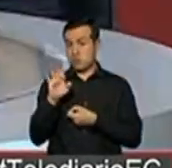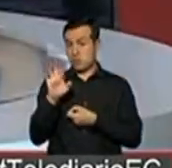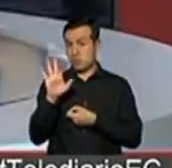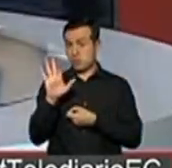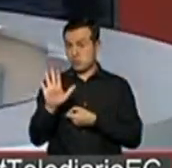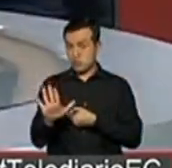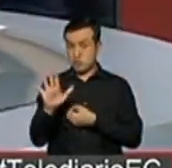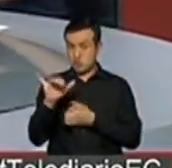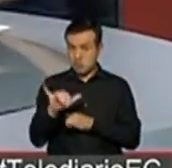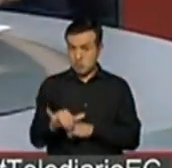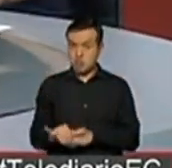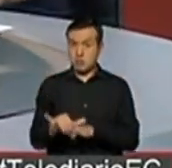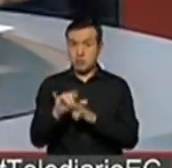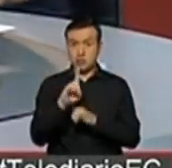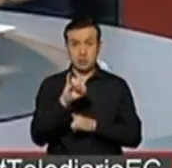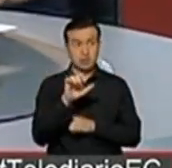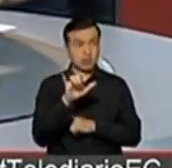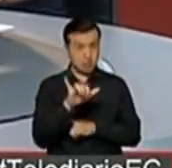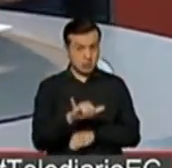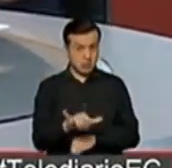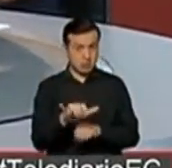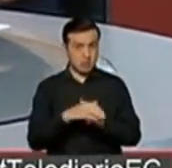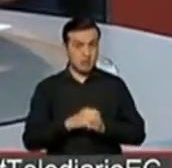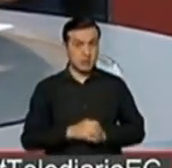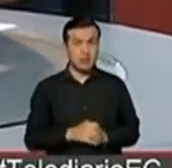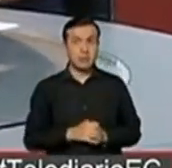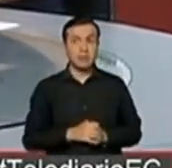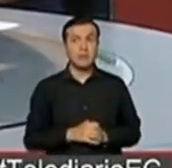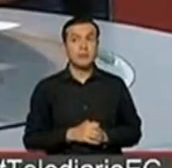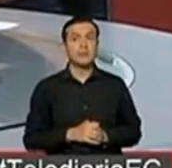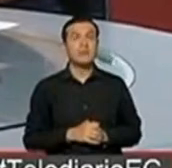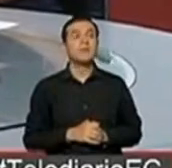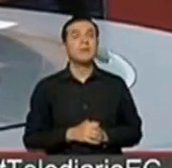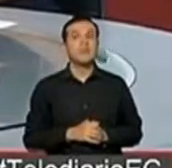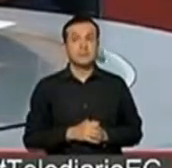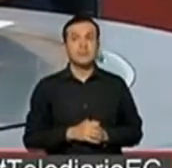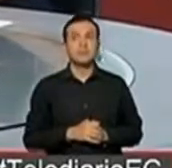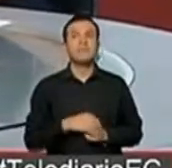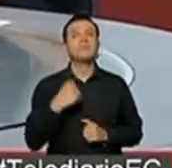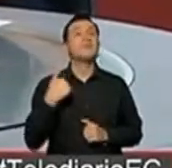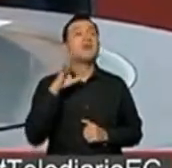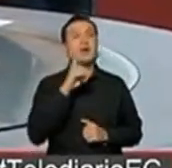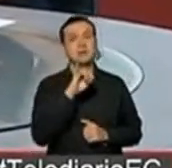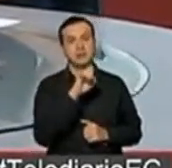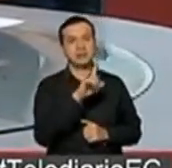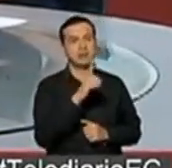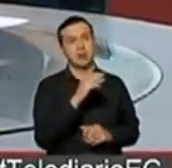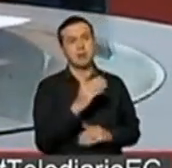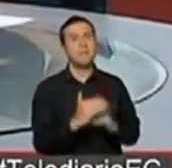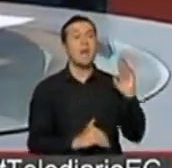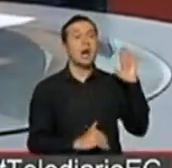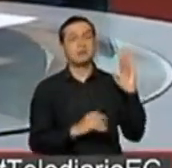y mantener el subsidio al diésel, por ejemplo? Lo que pasa es que hay más consumo de diésel, ¿verdad?